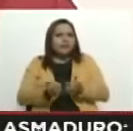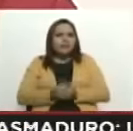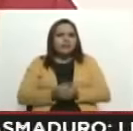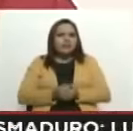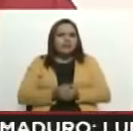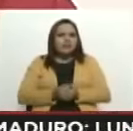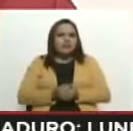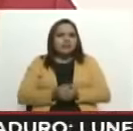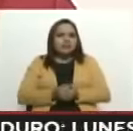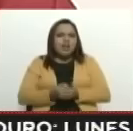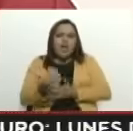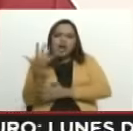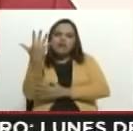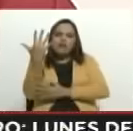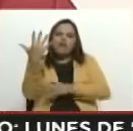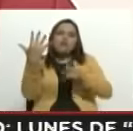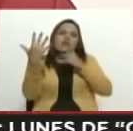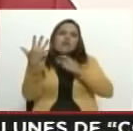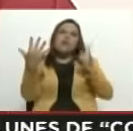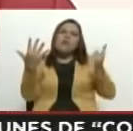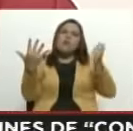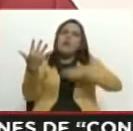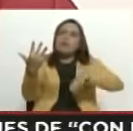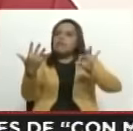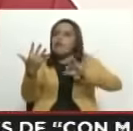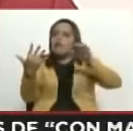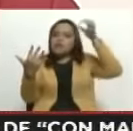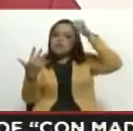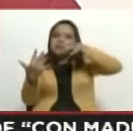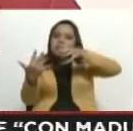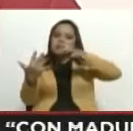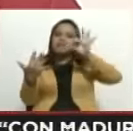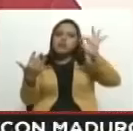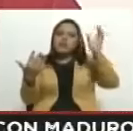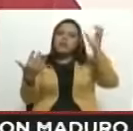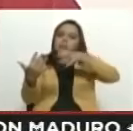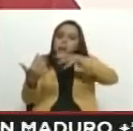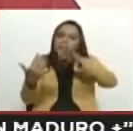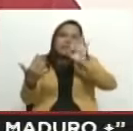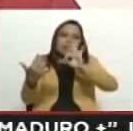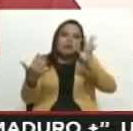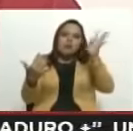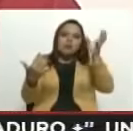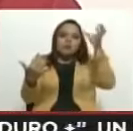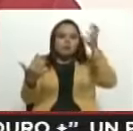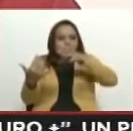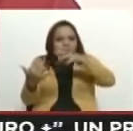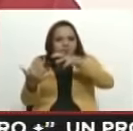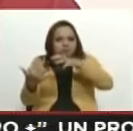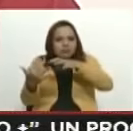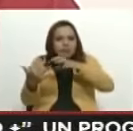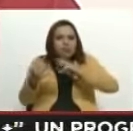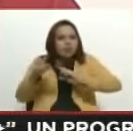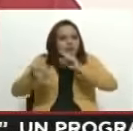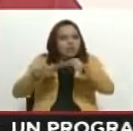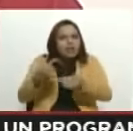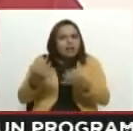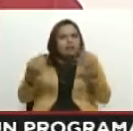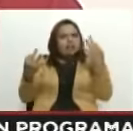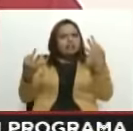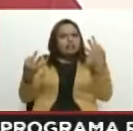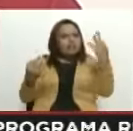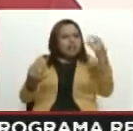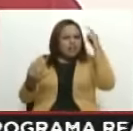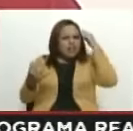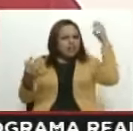Un mes sin caerle agua, dos meses, tres meses, cuatro meses, y de repente comenzó a llover. Tres días. ¿Se curó el